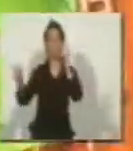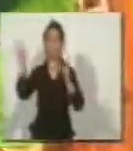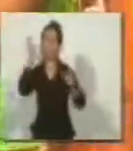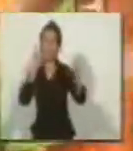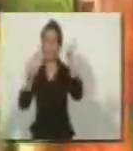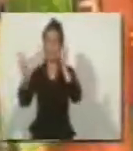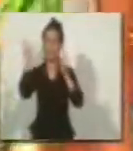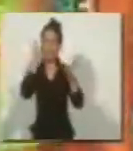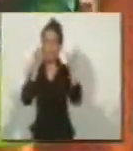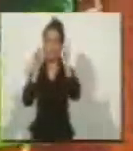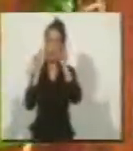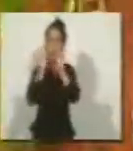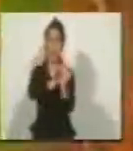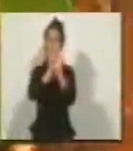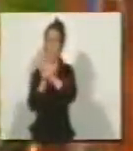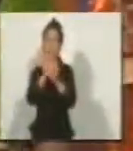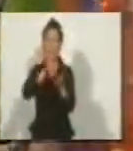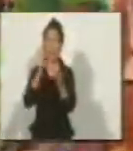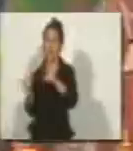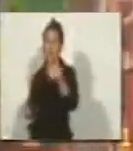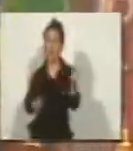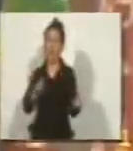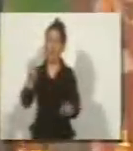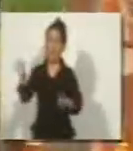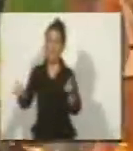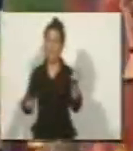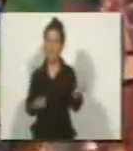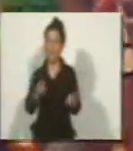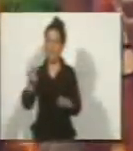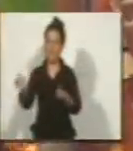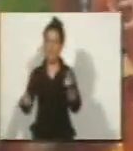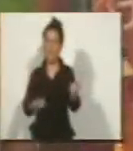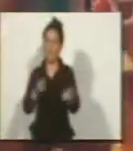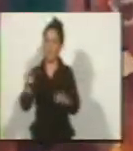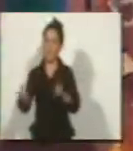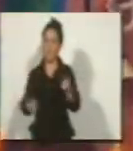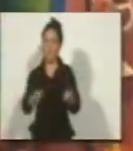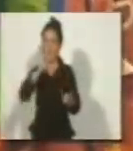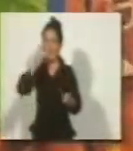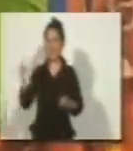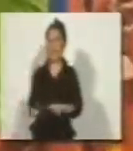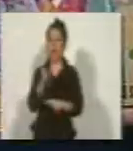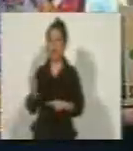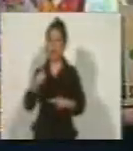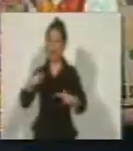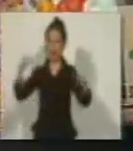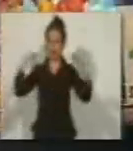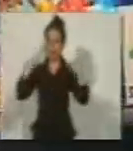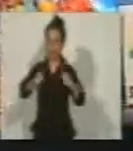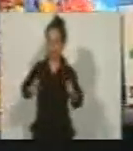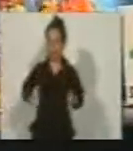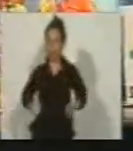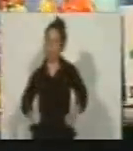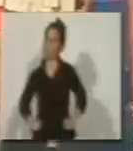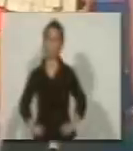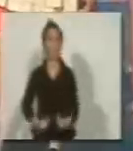compasas bailarán. Ella lo merece y no faltarán aquellas